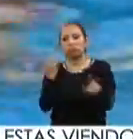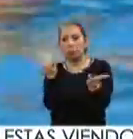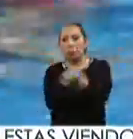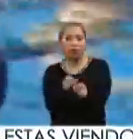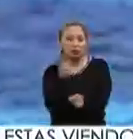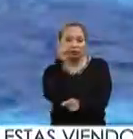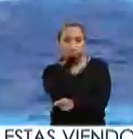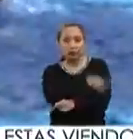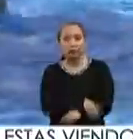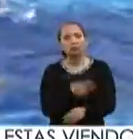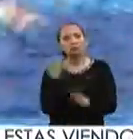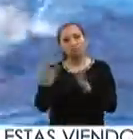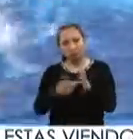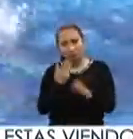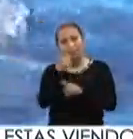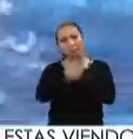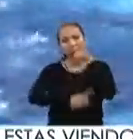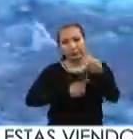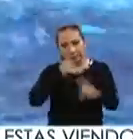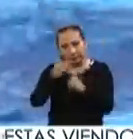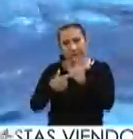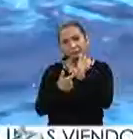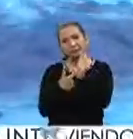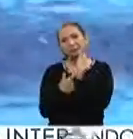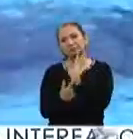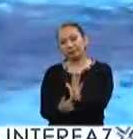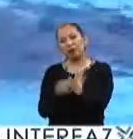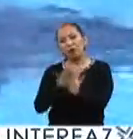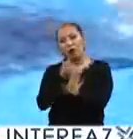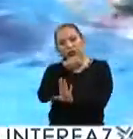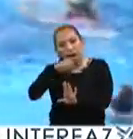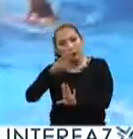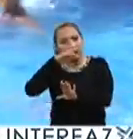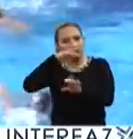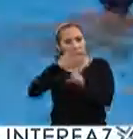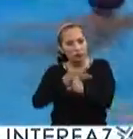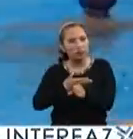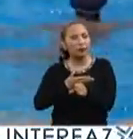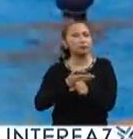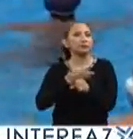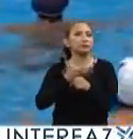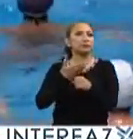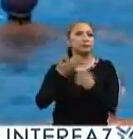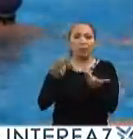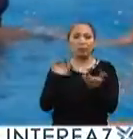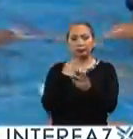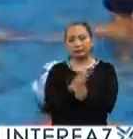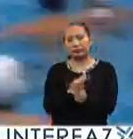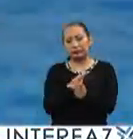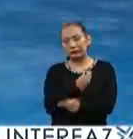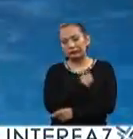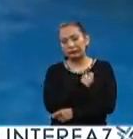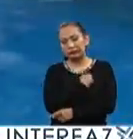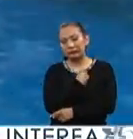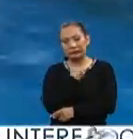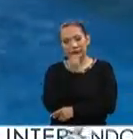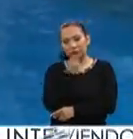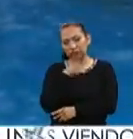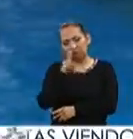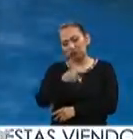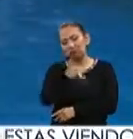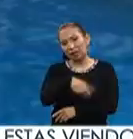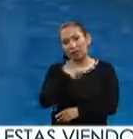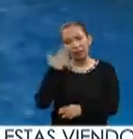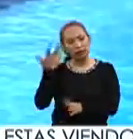es complicado. Muchas veces el deporte te enseña como disciplina, responsabilidad, paciencia y son cosas que